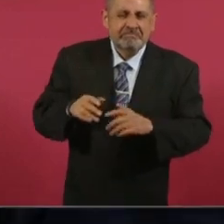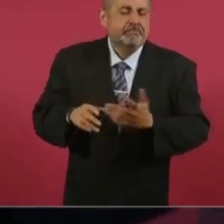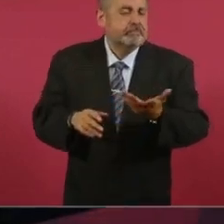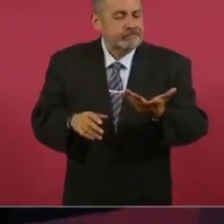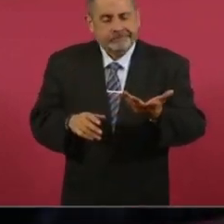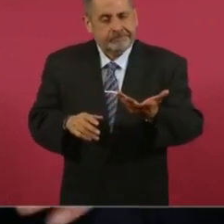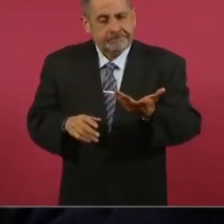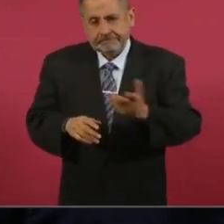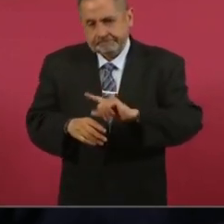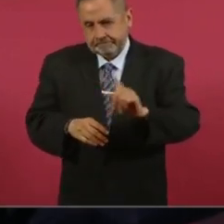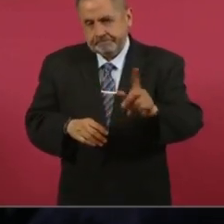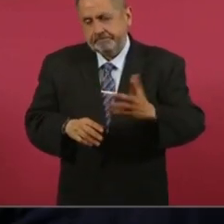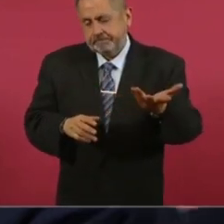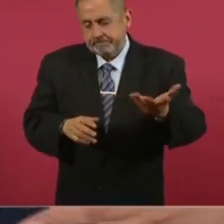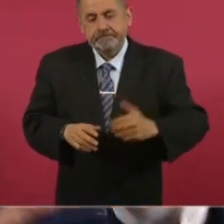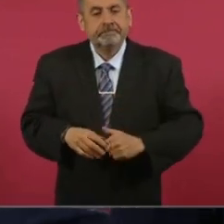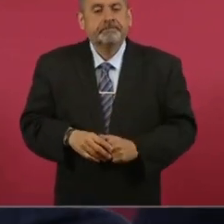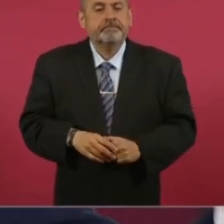Entonces, no.